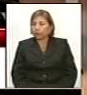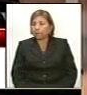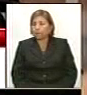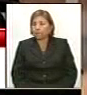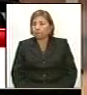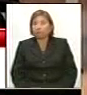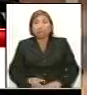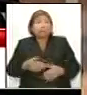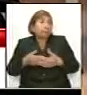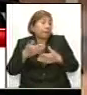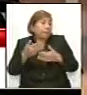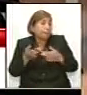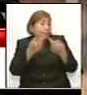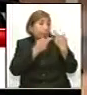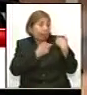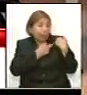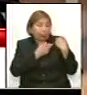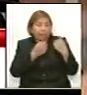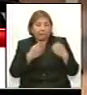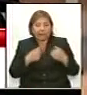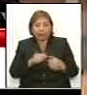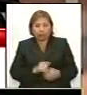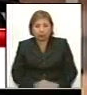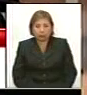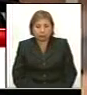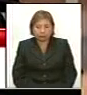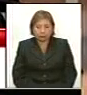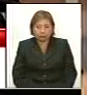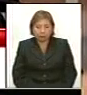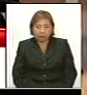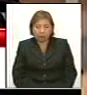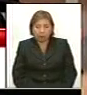el superior nuestro o el encargado de la experiencia comunitaria era